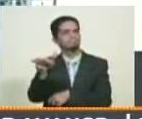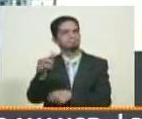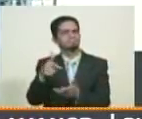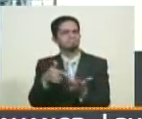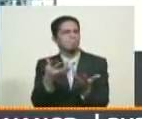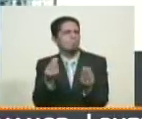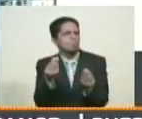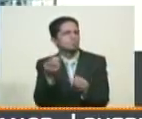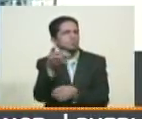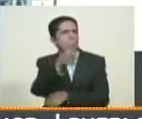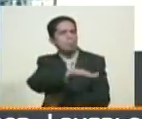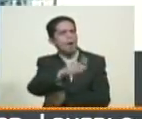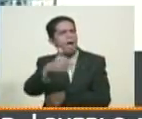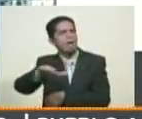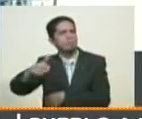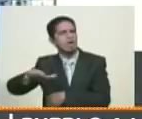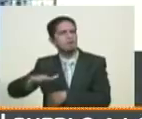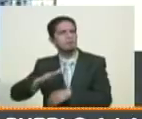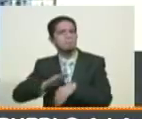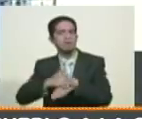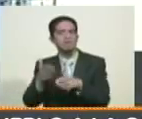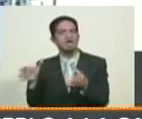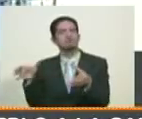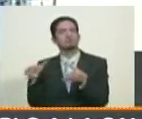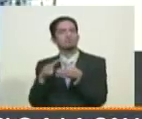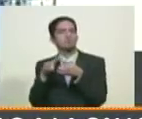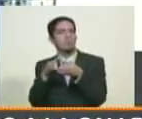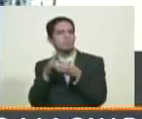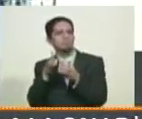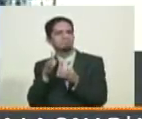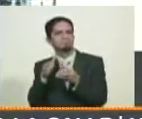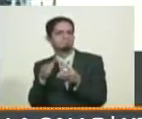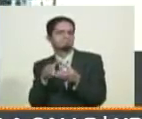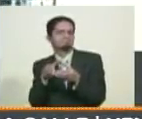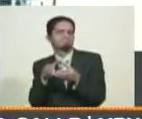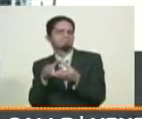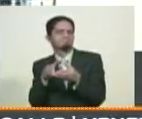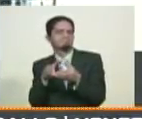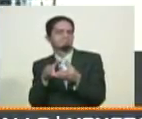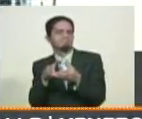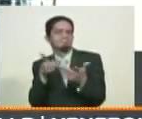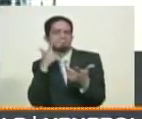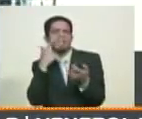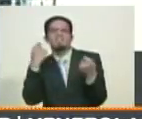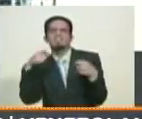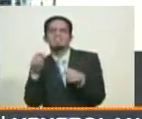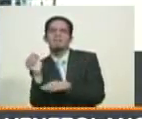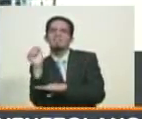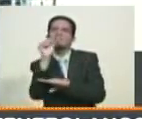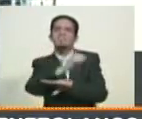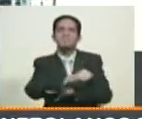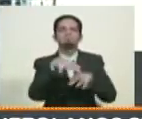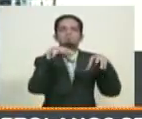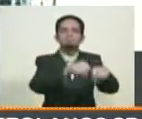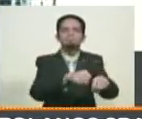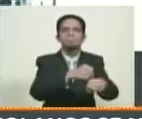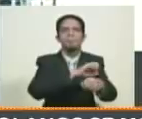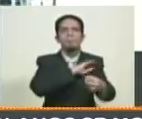heridos, porque un grupo, un sector, optó por la vía violenta para la toma del poder.